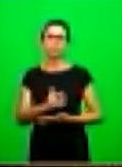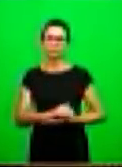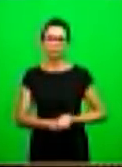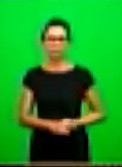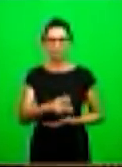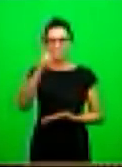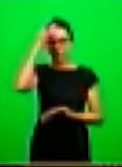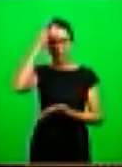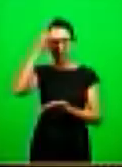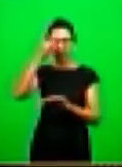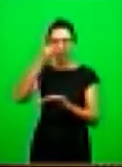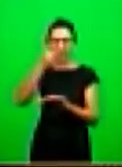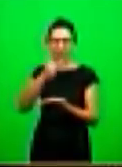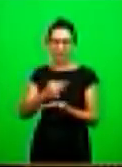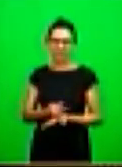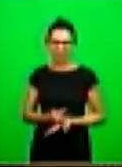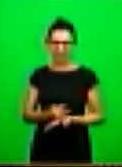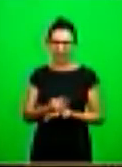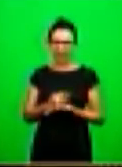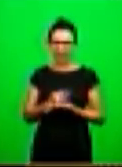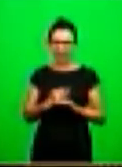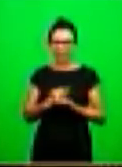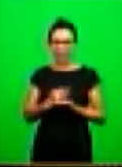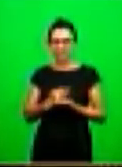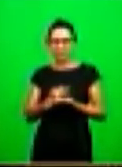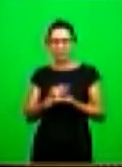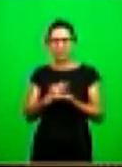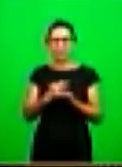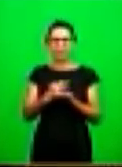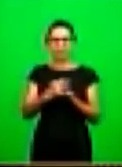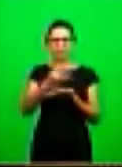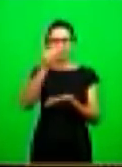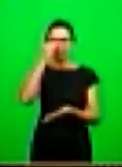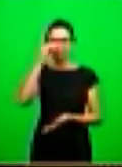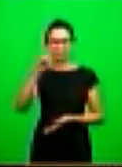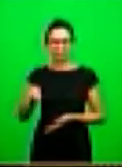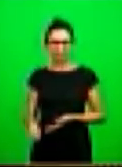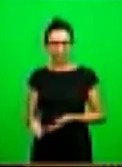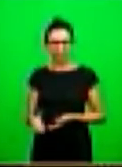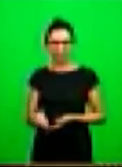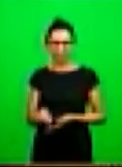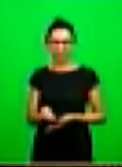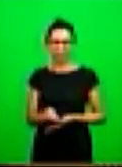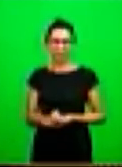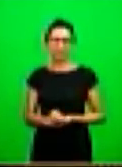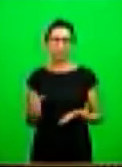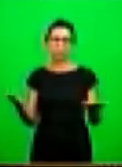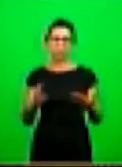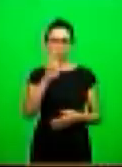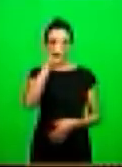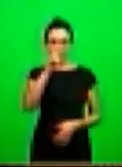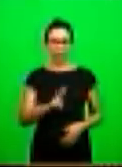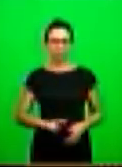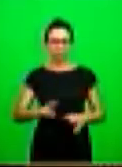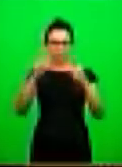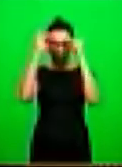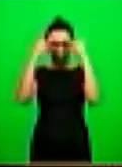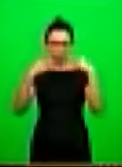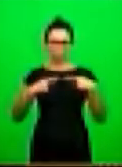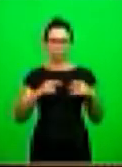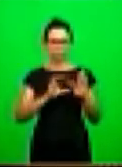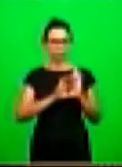a apostatar de la fe. Apostató de la fe, Israel pasó ahora a escuchar la razón, a oír